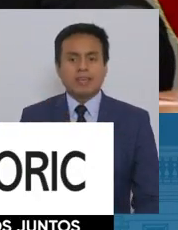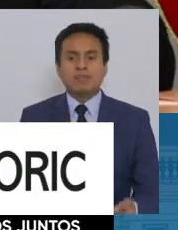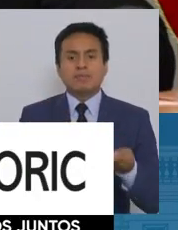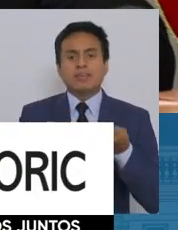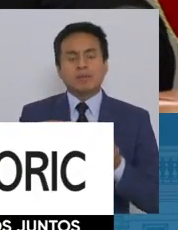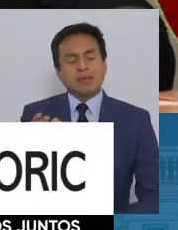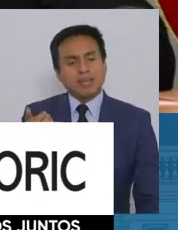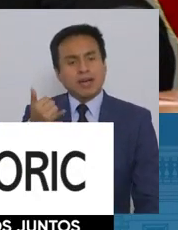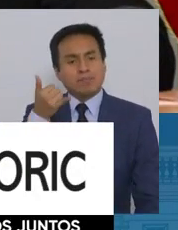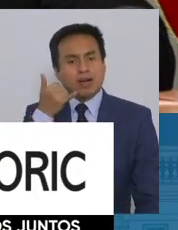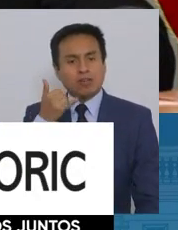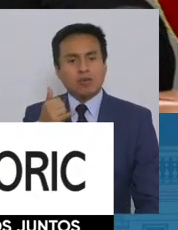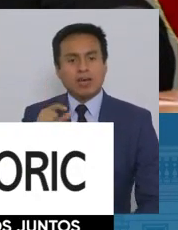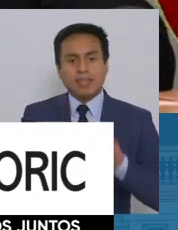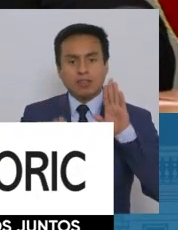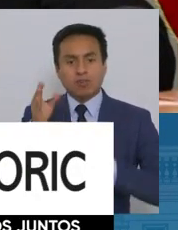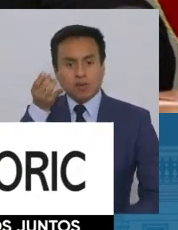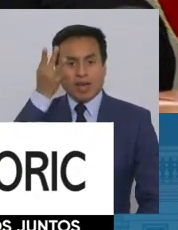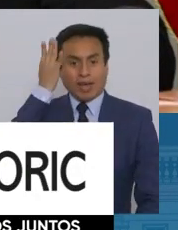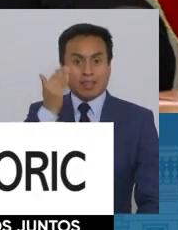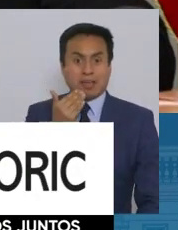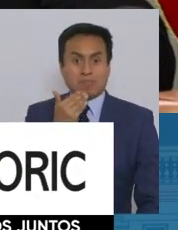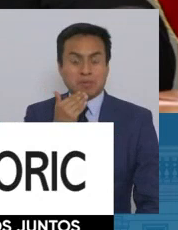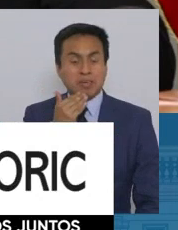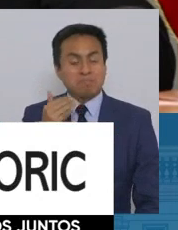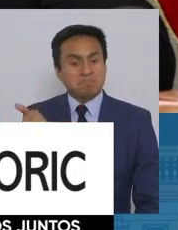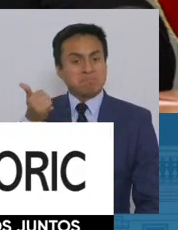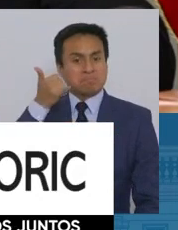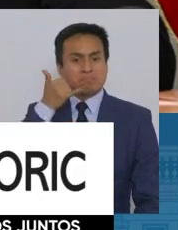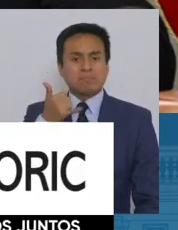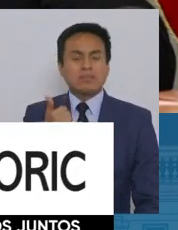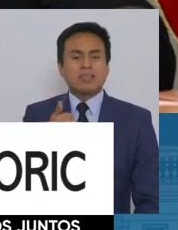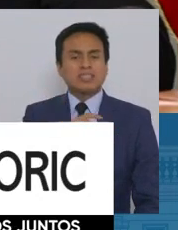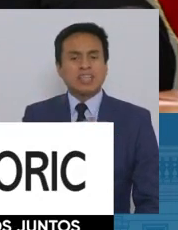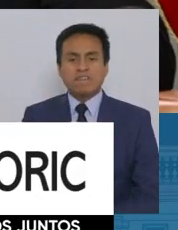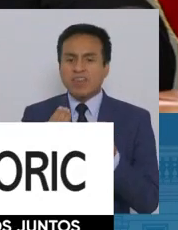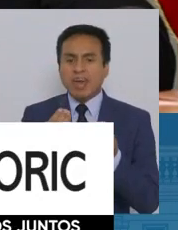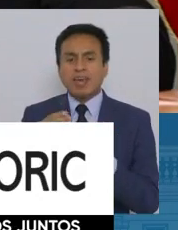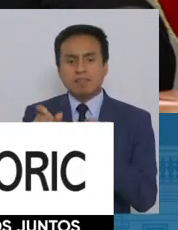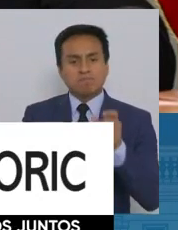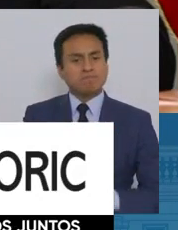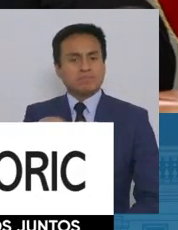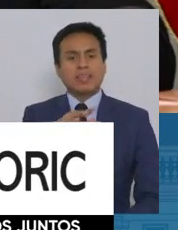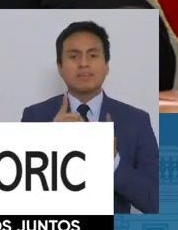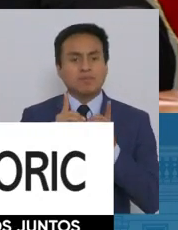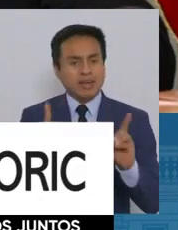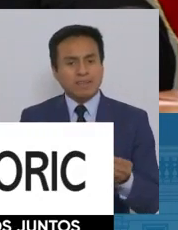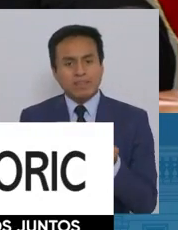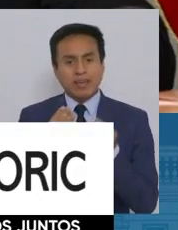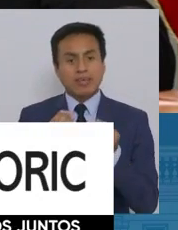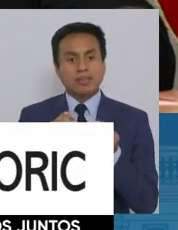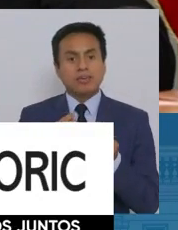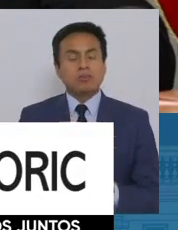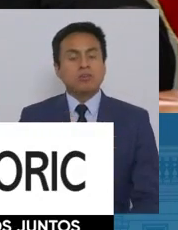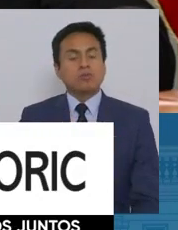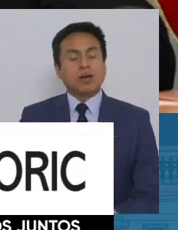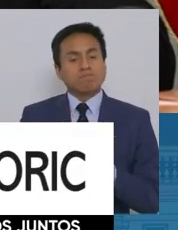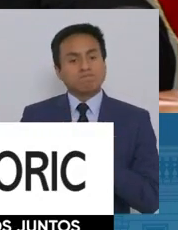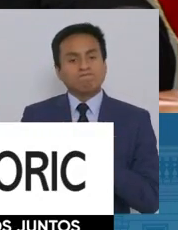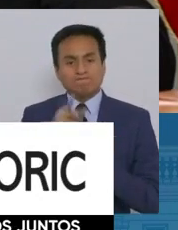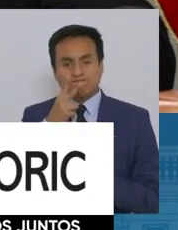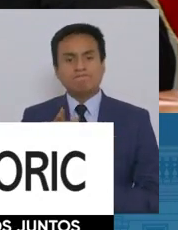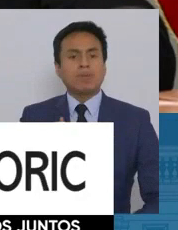también el llamado del candidato José Antonio Kast, cosa que me parece que habla muy bien de Chile, habla muy bien de nuestra democracia. Y es algo que tenemos